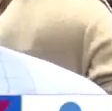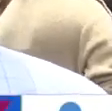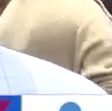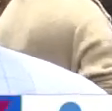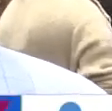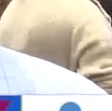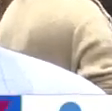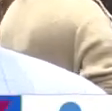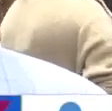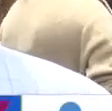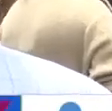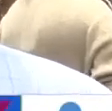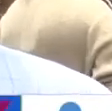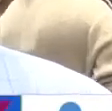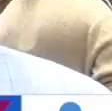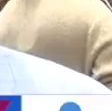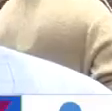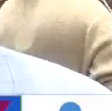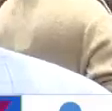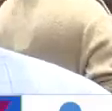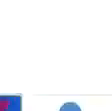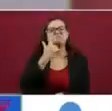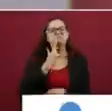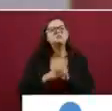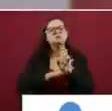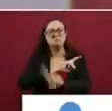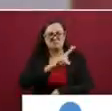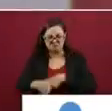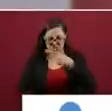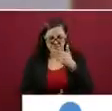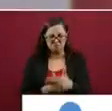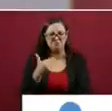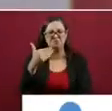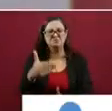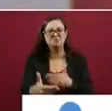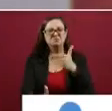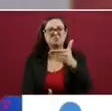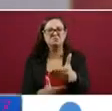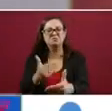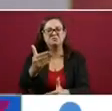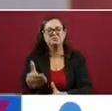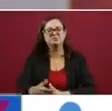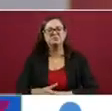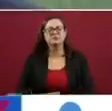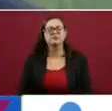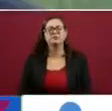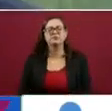percibir ese adelanto, ¿no? Pero sí, ya están echadas las bases. Se han cumplido